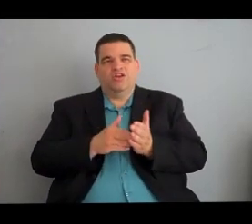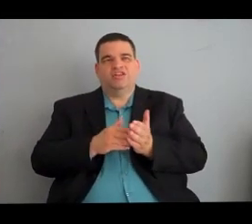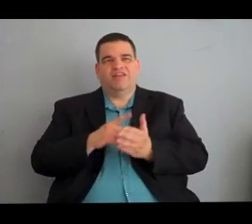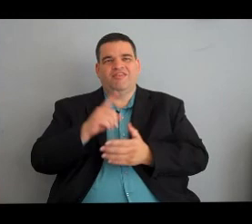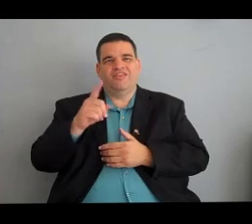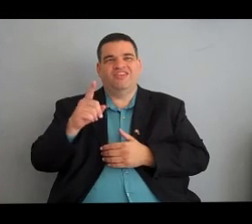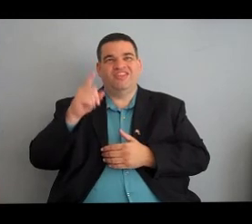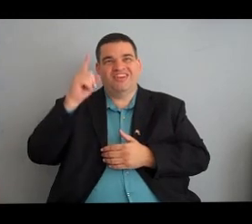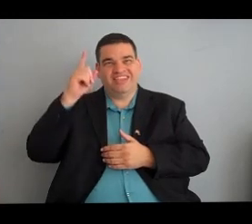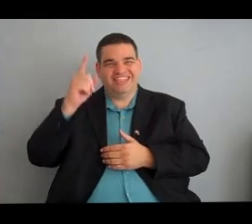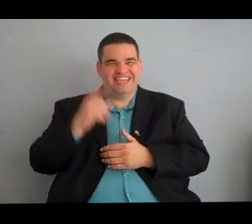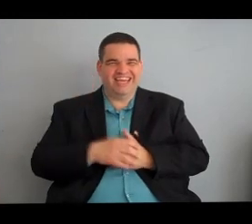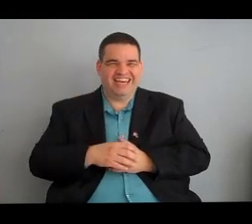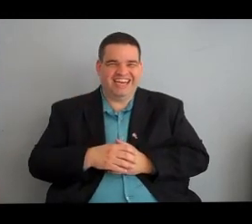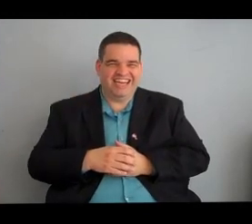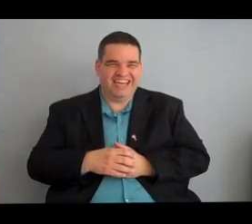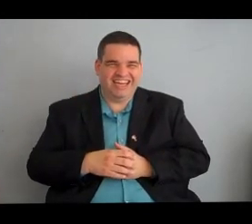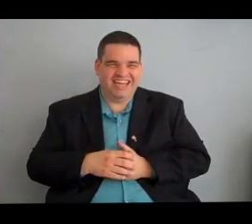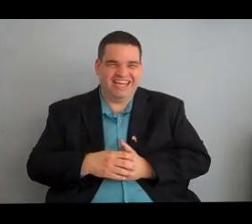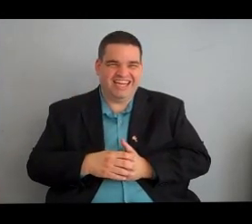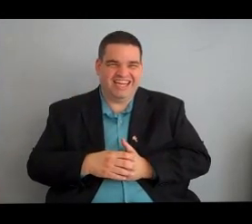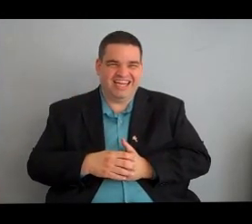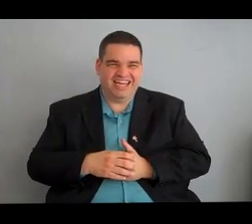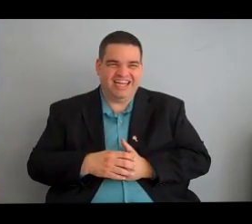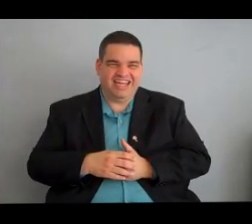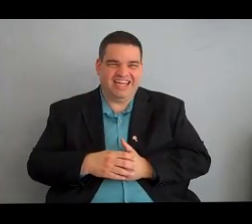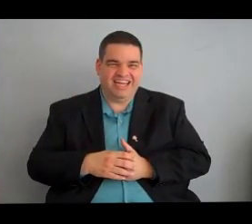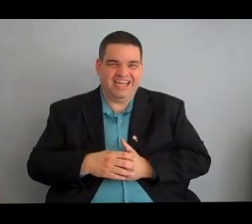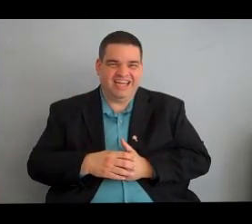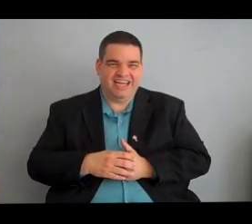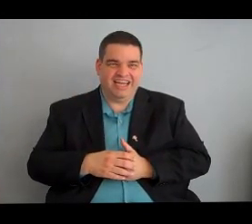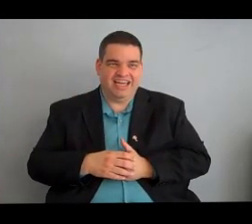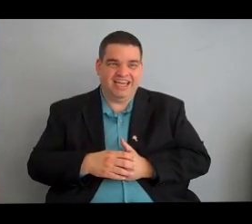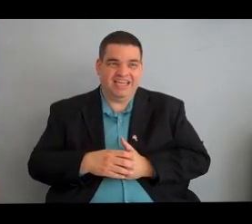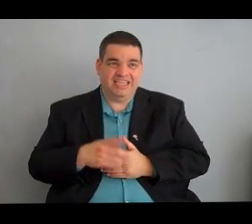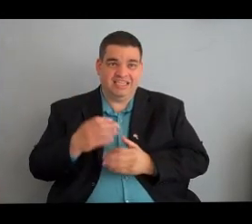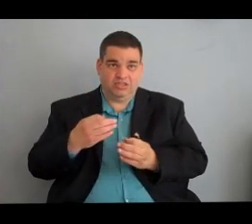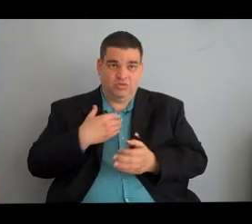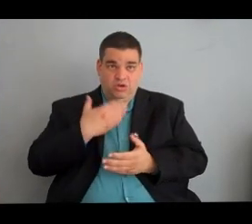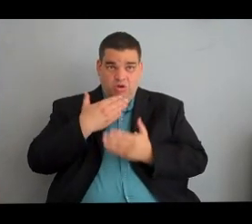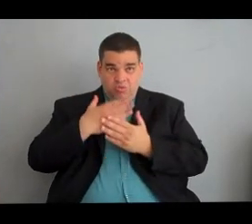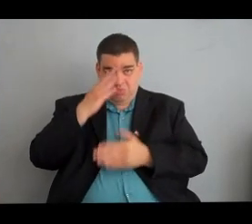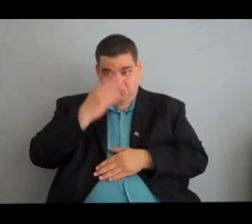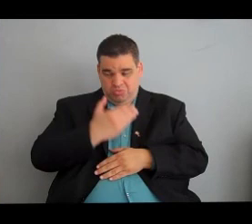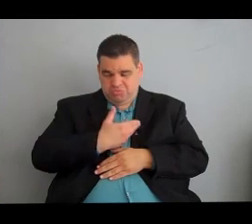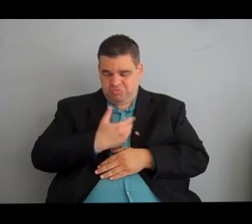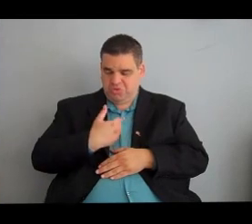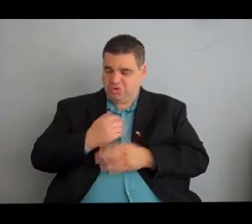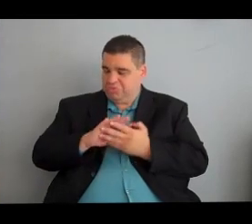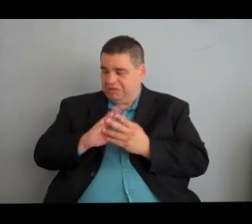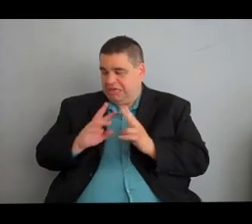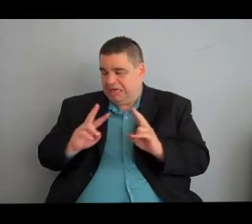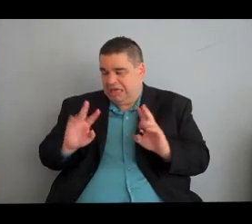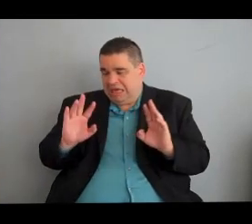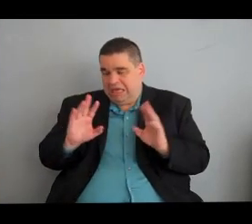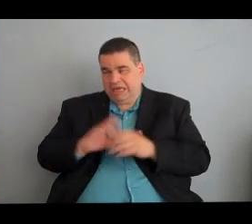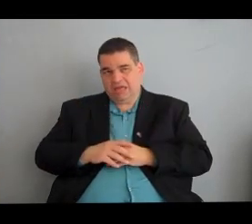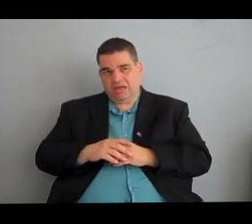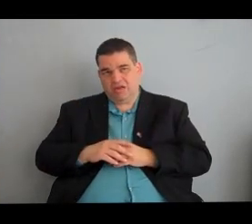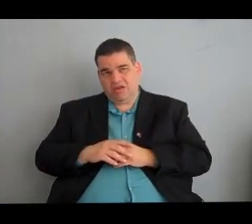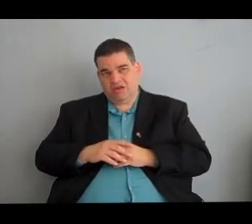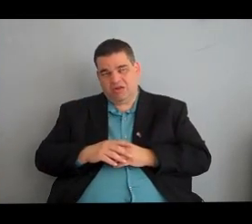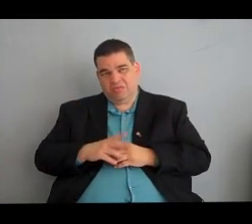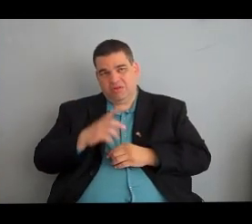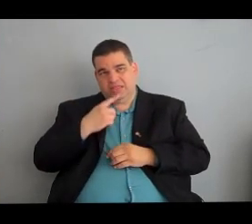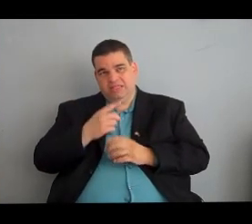además que, o sea, si tú fuiste buen hijo... Estoy uno está tranquilo. Sí, sí, sí. ¿Verdad? Porque... Pero es como dice el gringo, ¿verdad? The show must go on y eso.